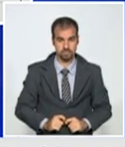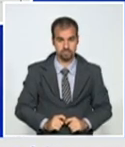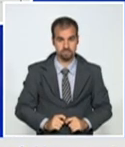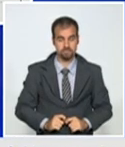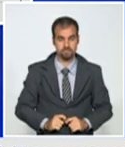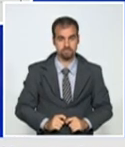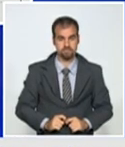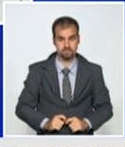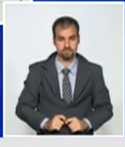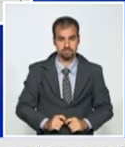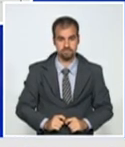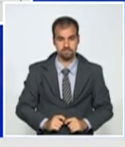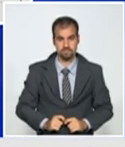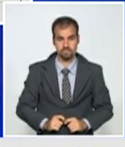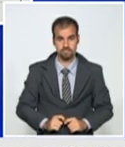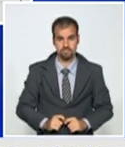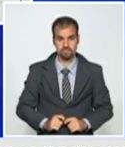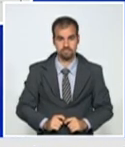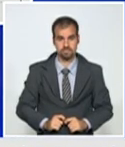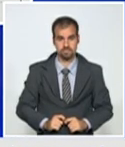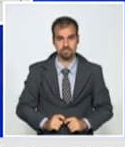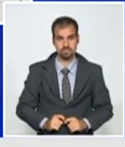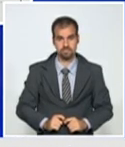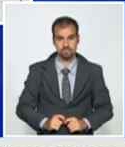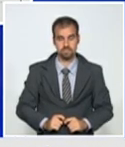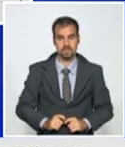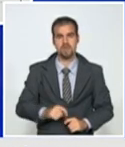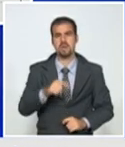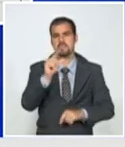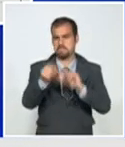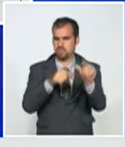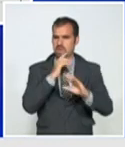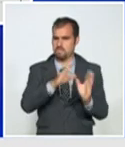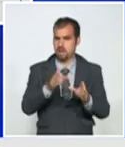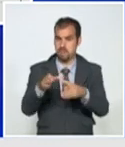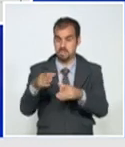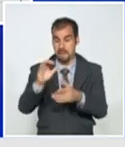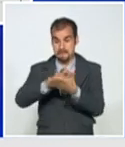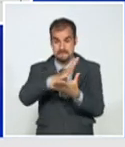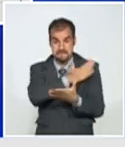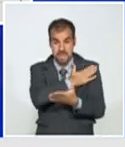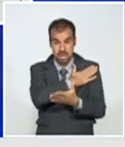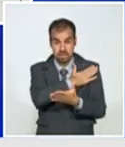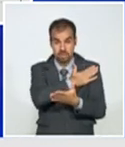marzo de 89 fallecidos, muy elevada,